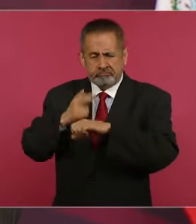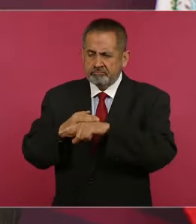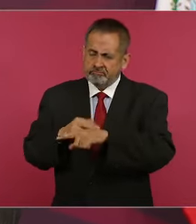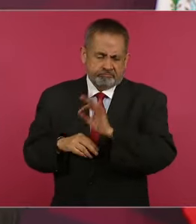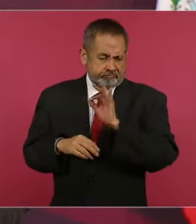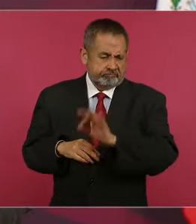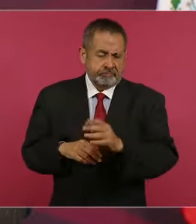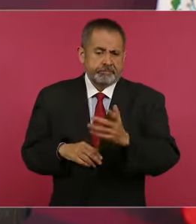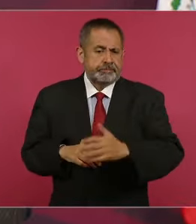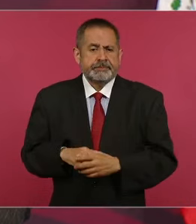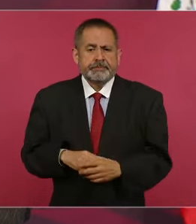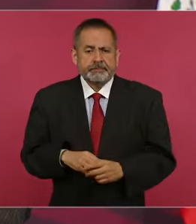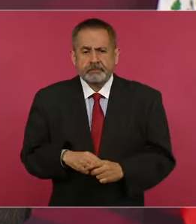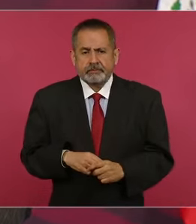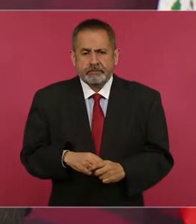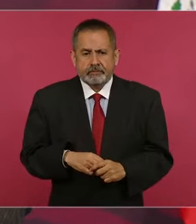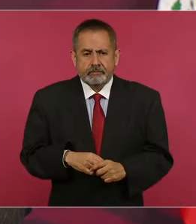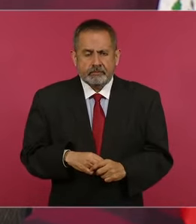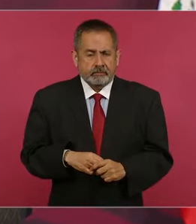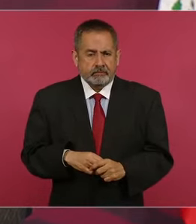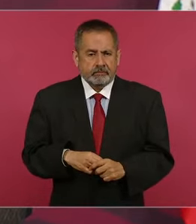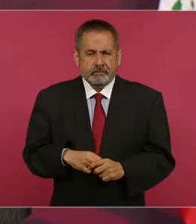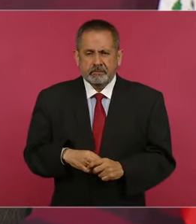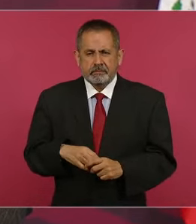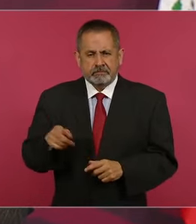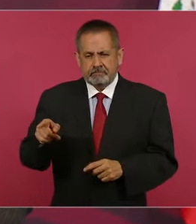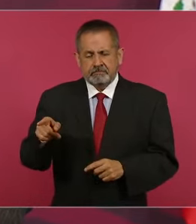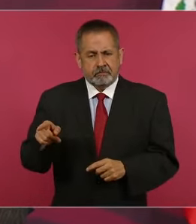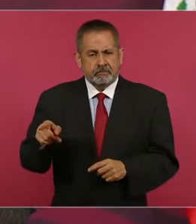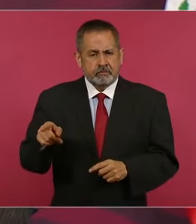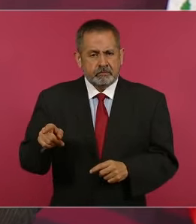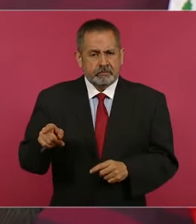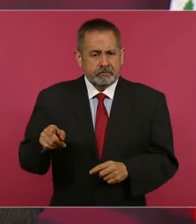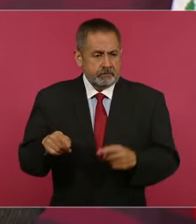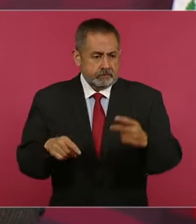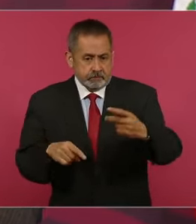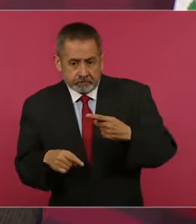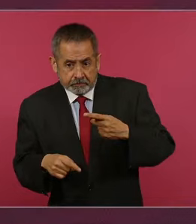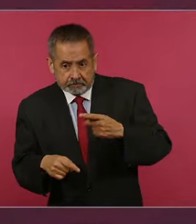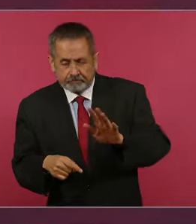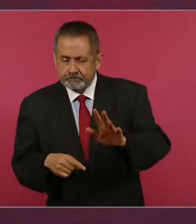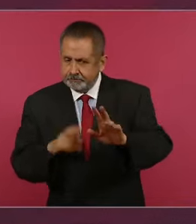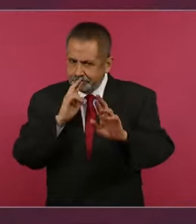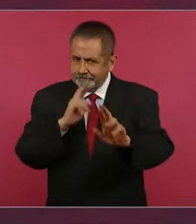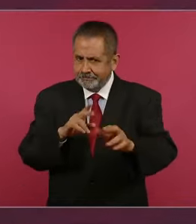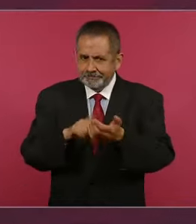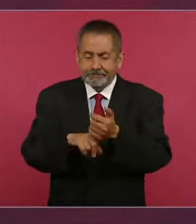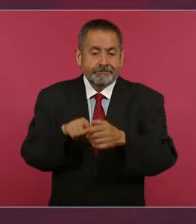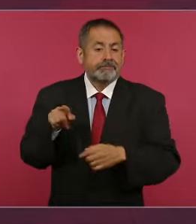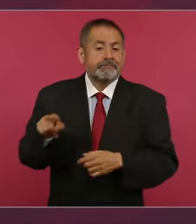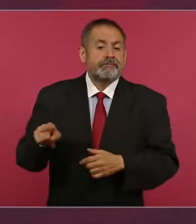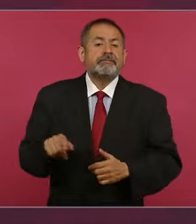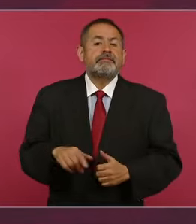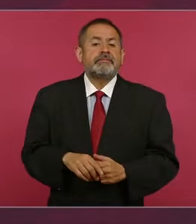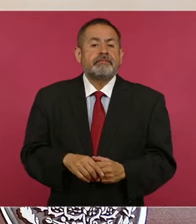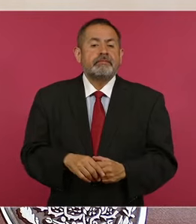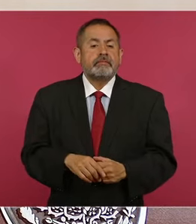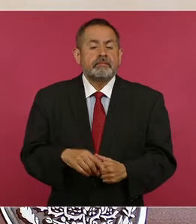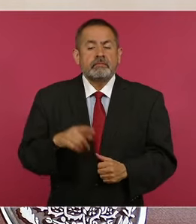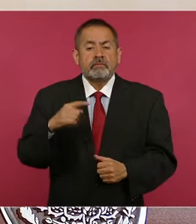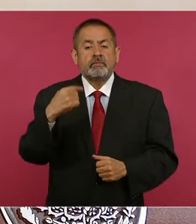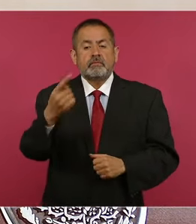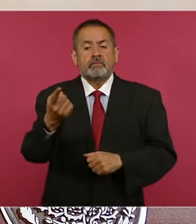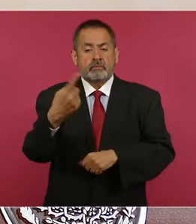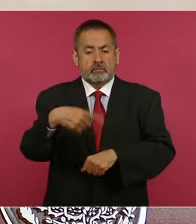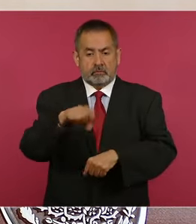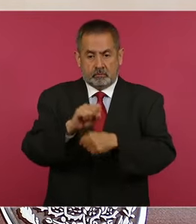y ya antes de que me pregunten les digo que la semana